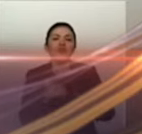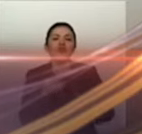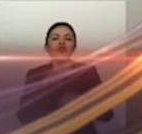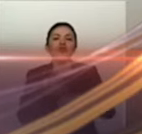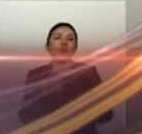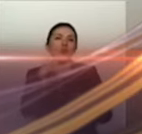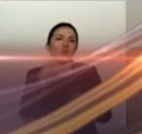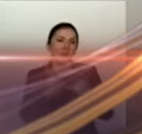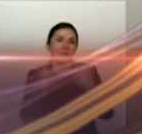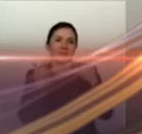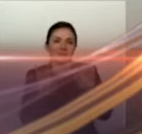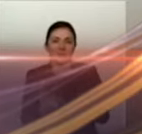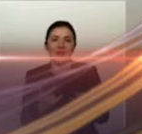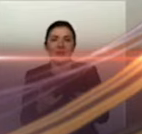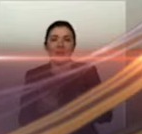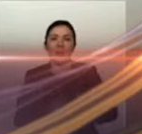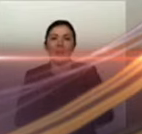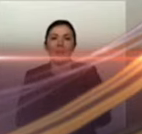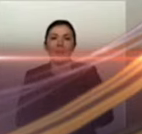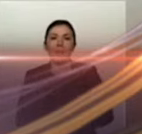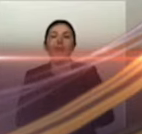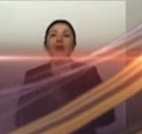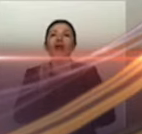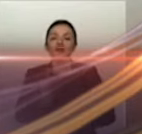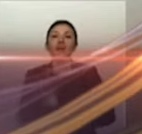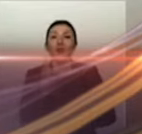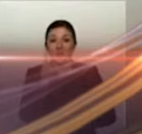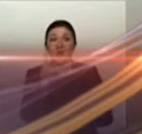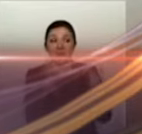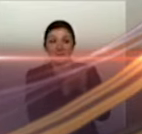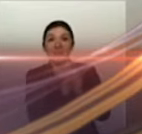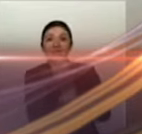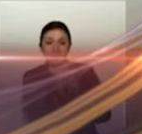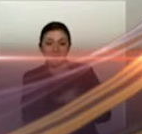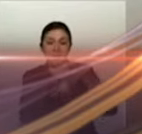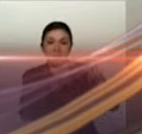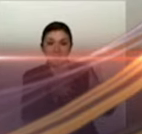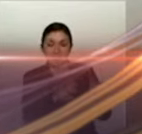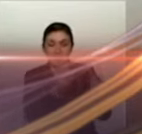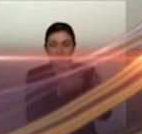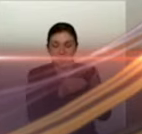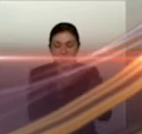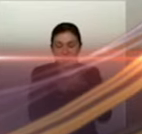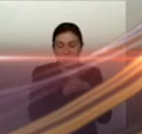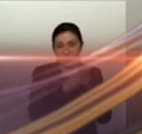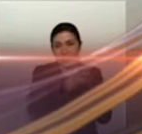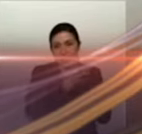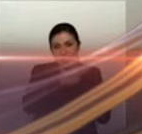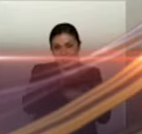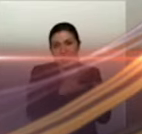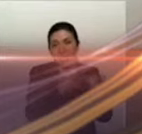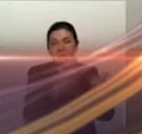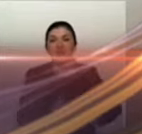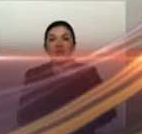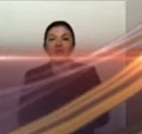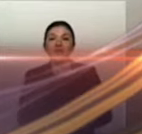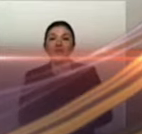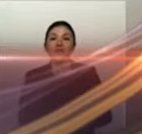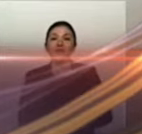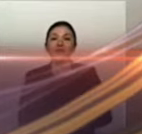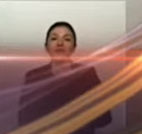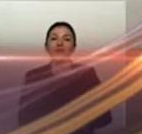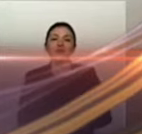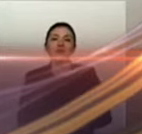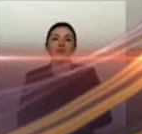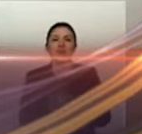pidiendo el favor, nada más a mi audiencia, para que sobre esa base yo conteste por escrito lo que estás diciendo y lo que yo estoy sosteniendo. Yo